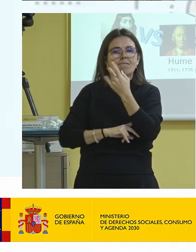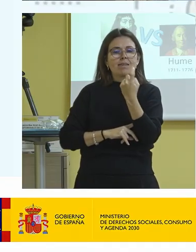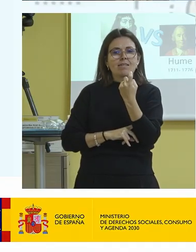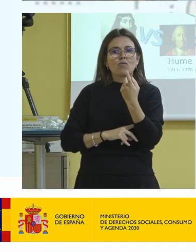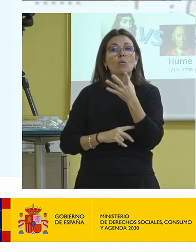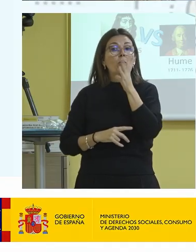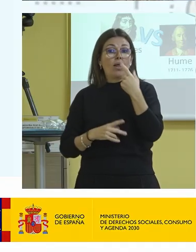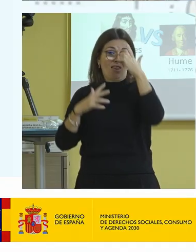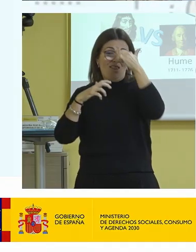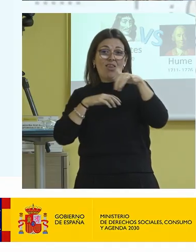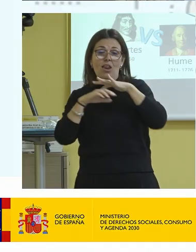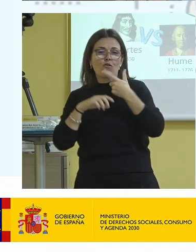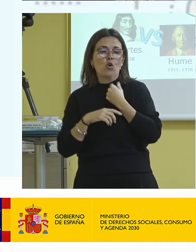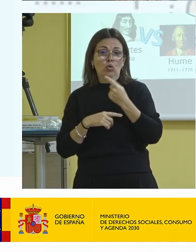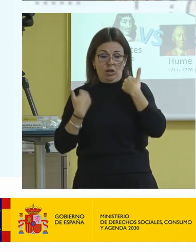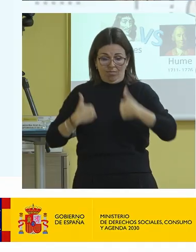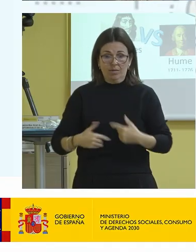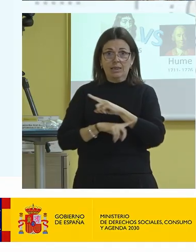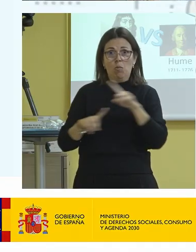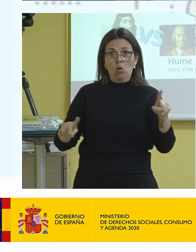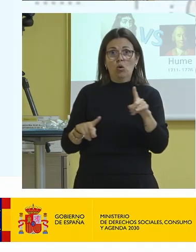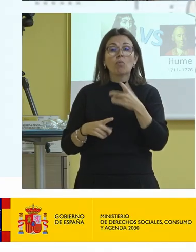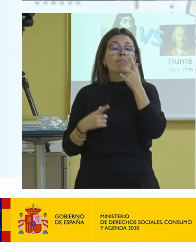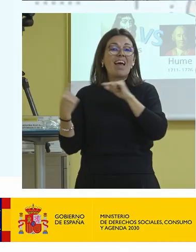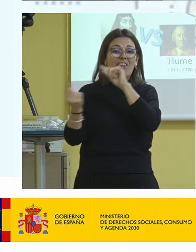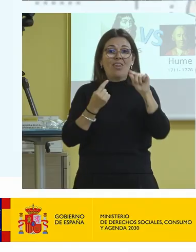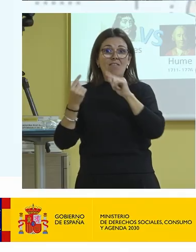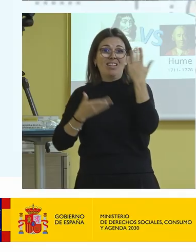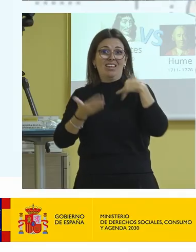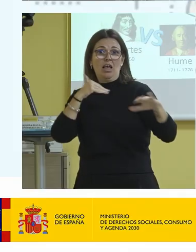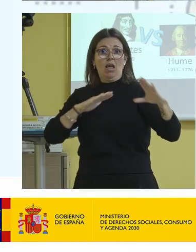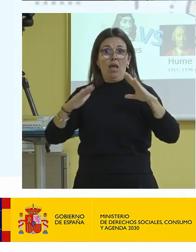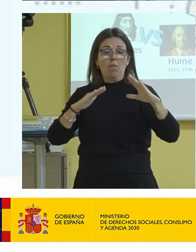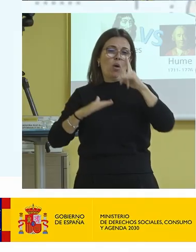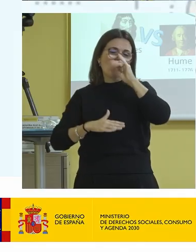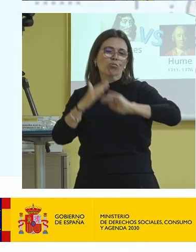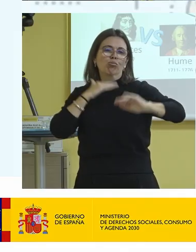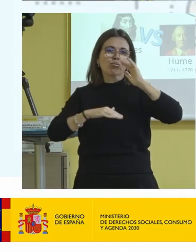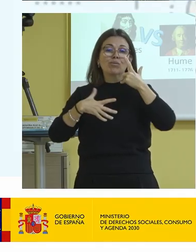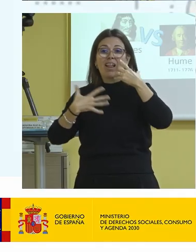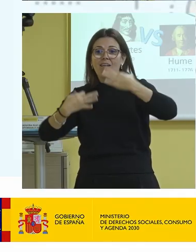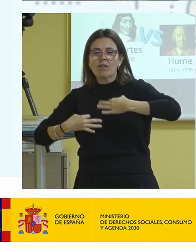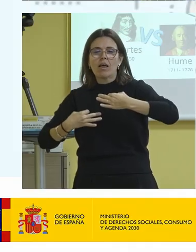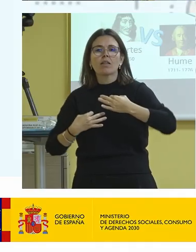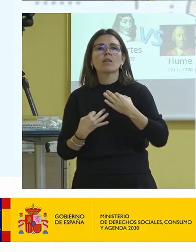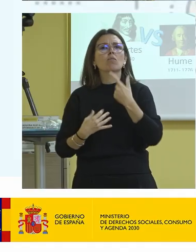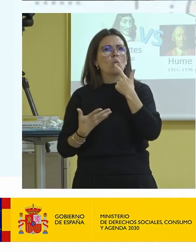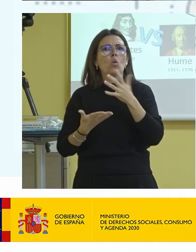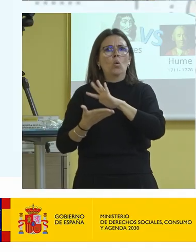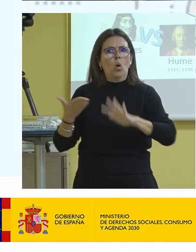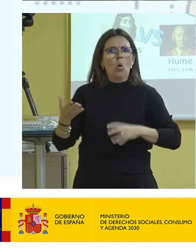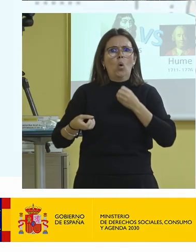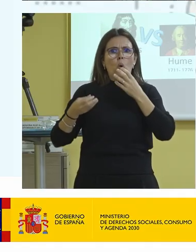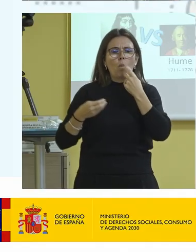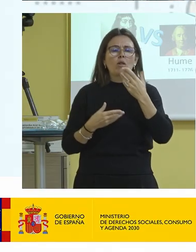gusta a nuestro cerebro ni nos gusta a nosotros, que somos lo mismo. Entonces, los debates en esa época antigua sobre la verdad eran cruentos. Los sofistas se